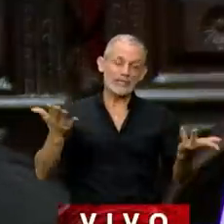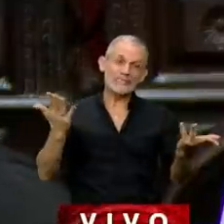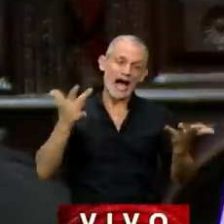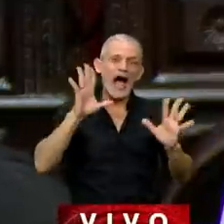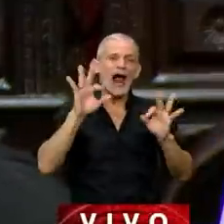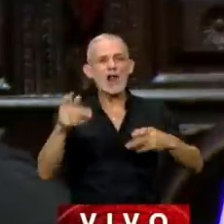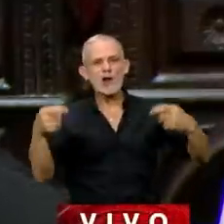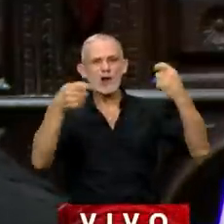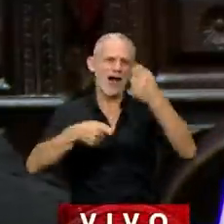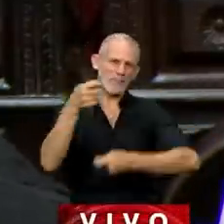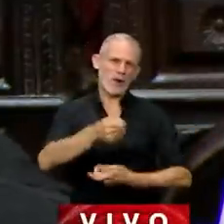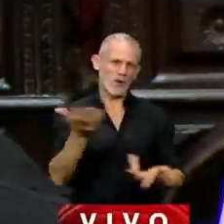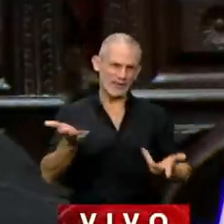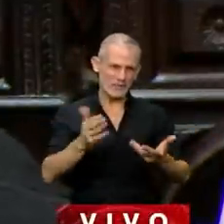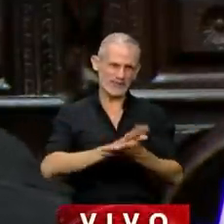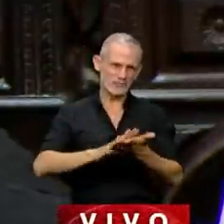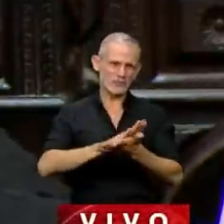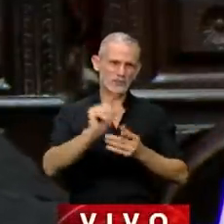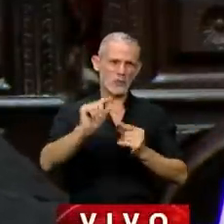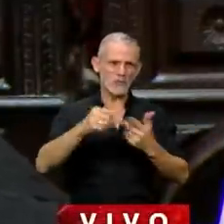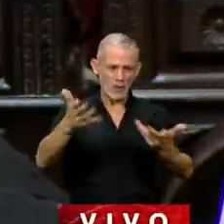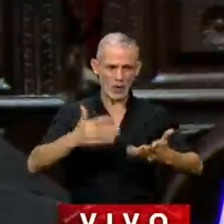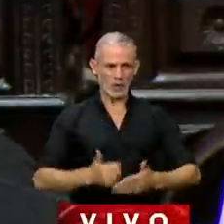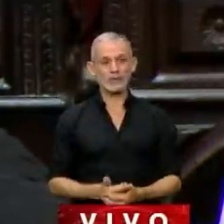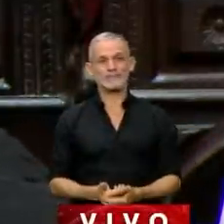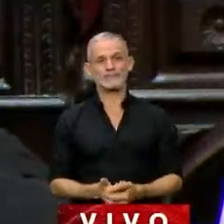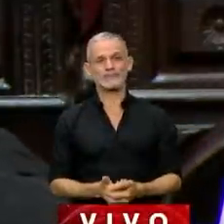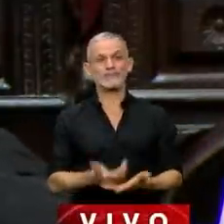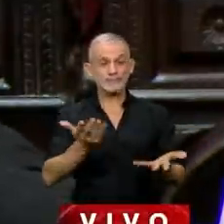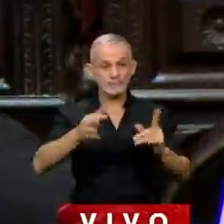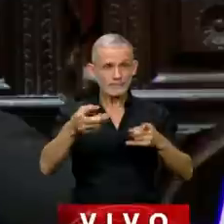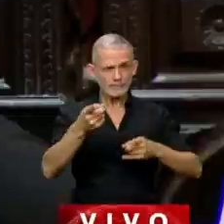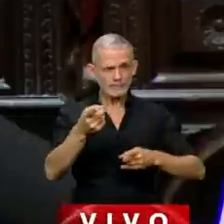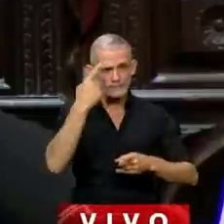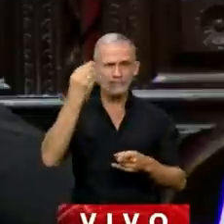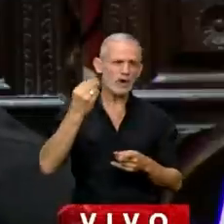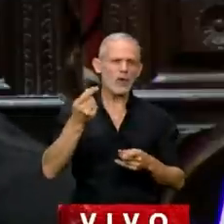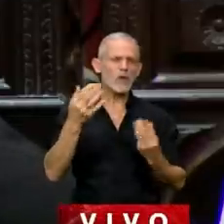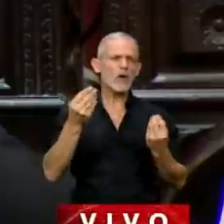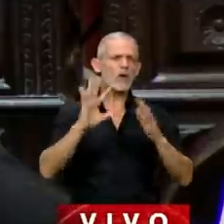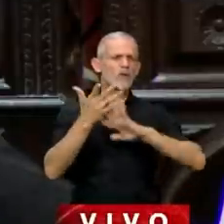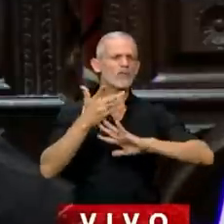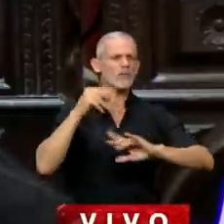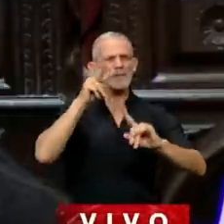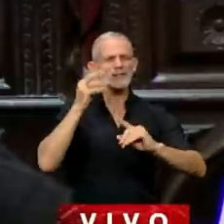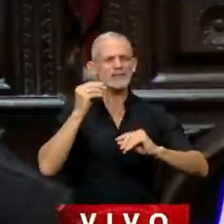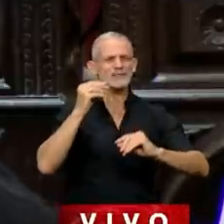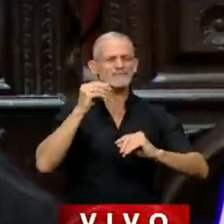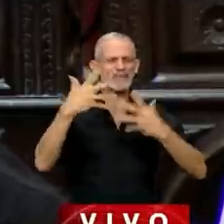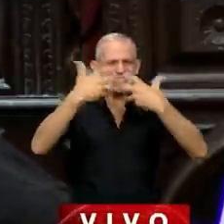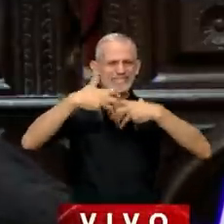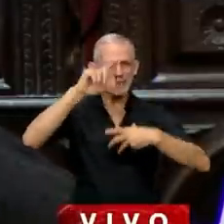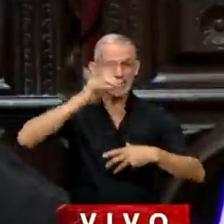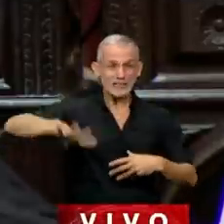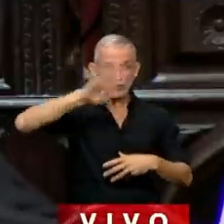aporte fundamental. Y me parece además importante tenerlo en cuenta en relación a esta perspectiva que tenemos del Sistema Nacional Integrado